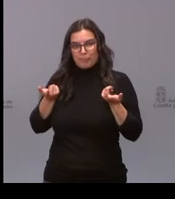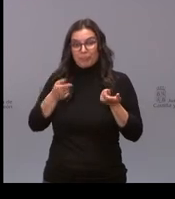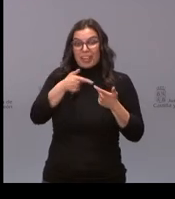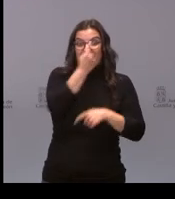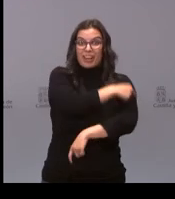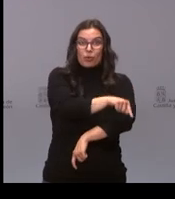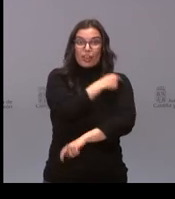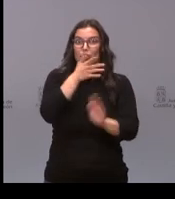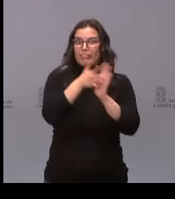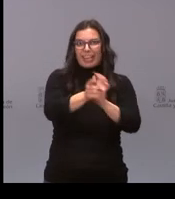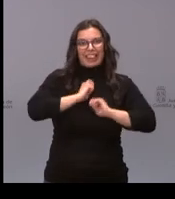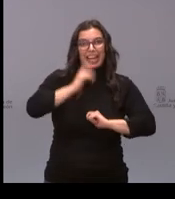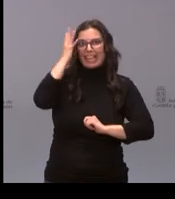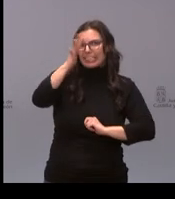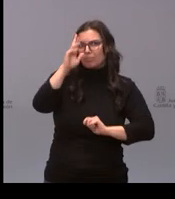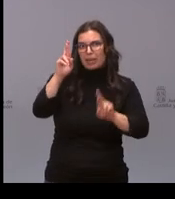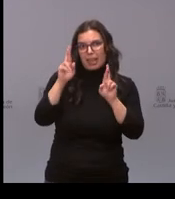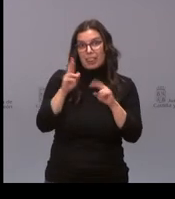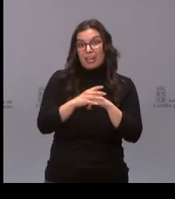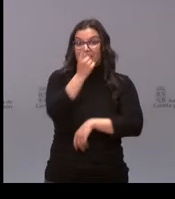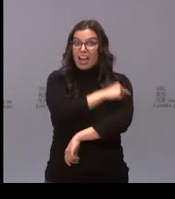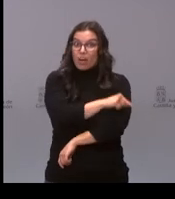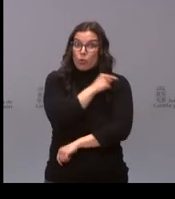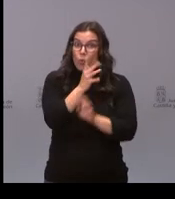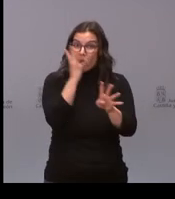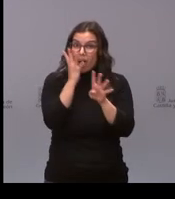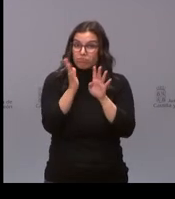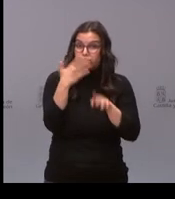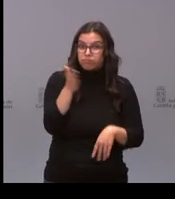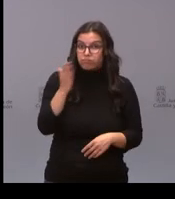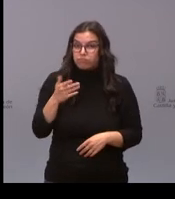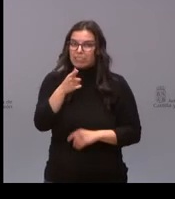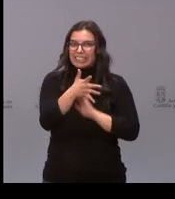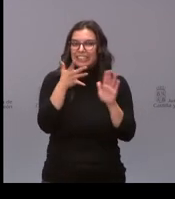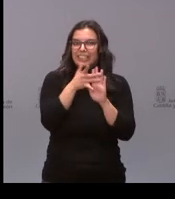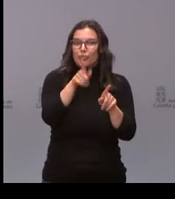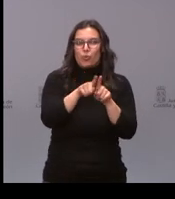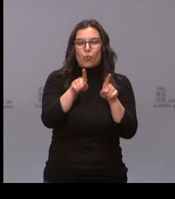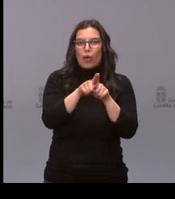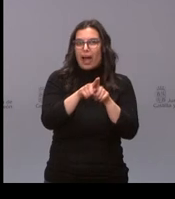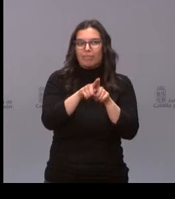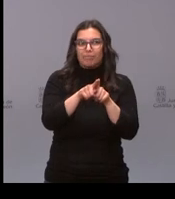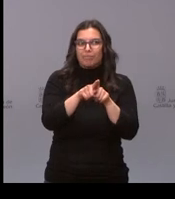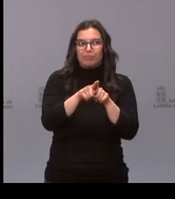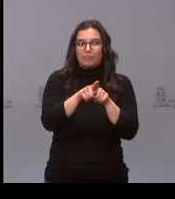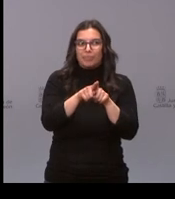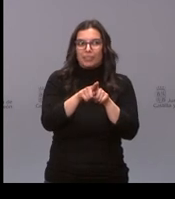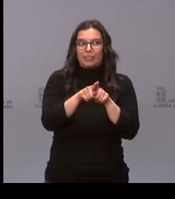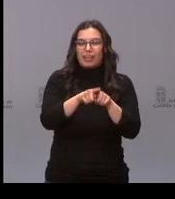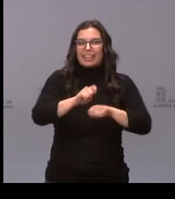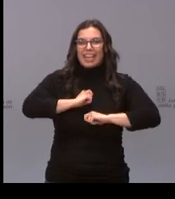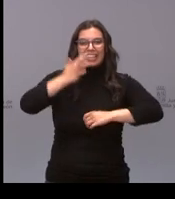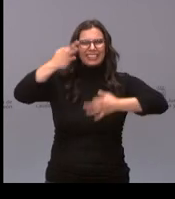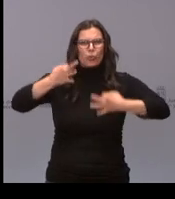puerta abierta a la esperanza. La vacunación es el signo de identidad de una seguridad sanitaria